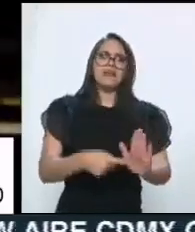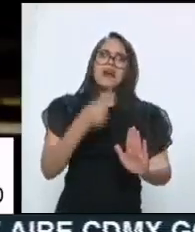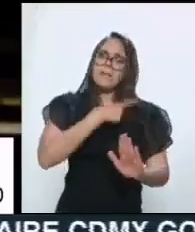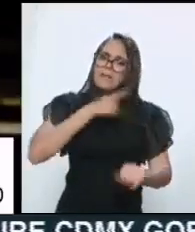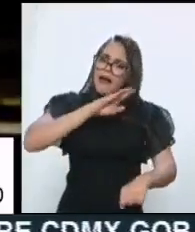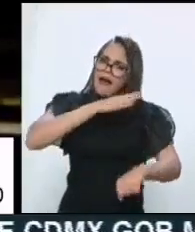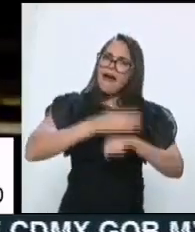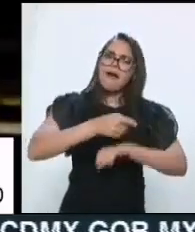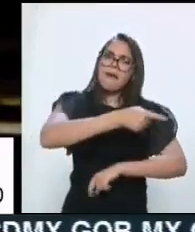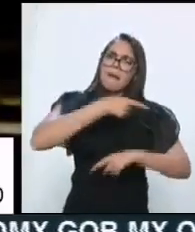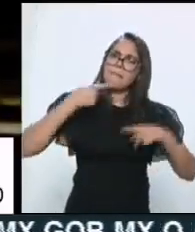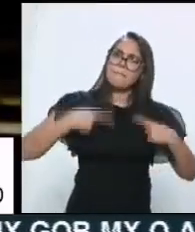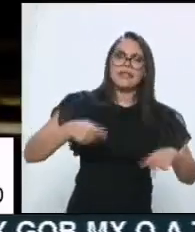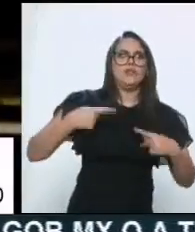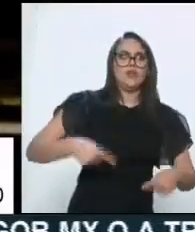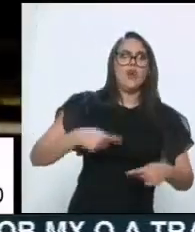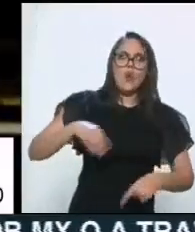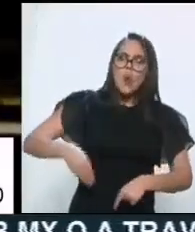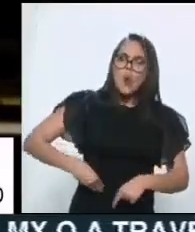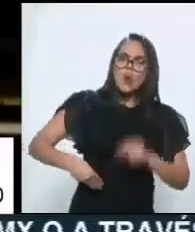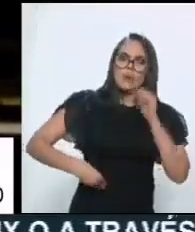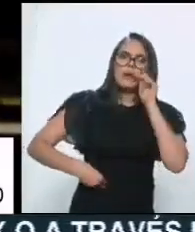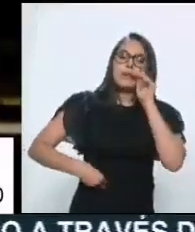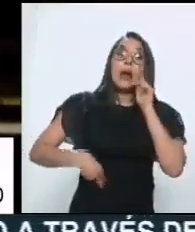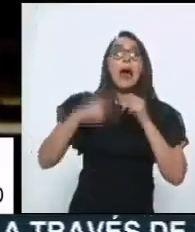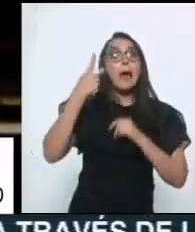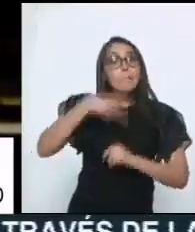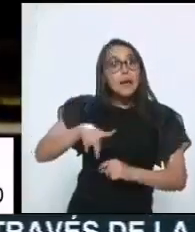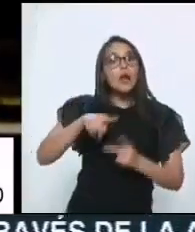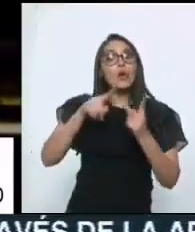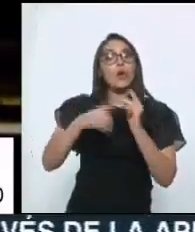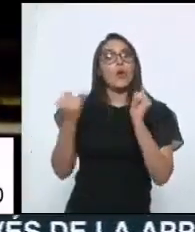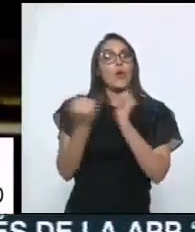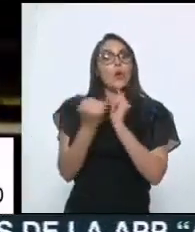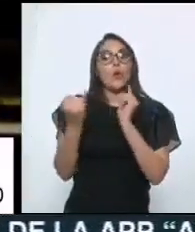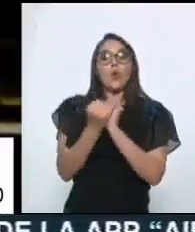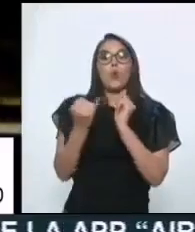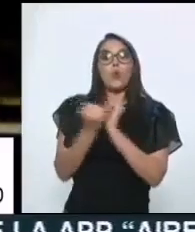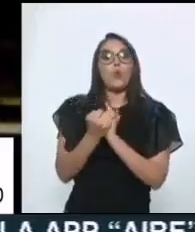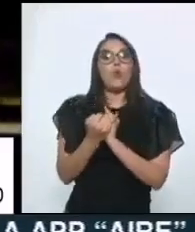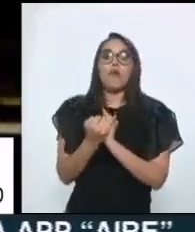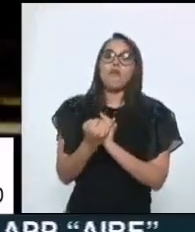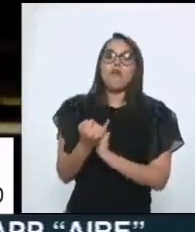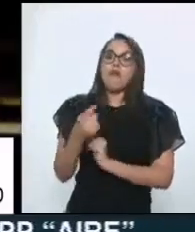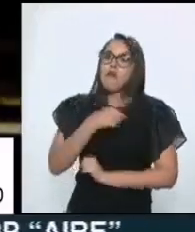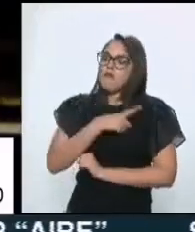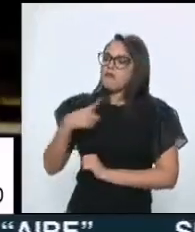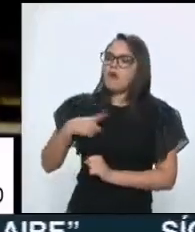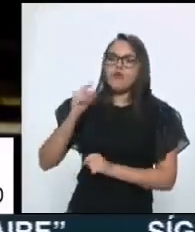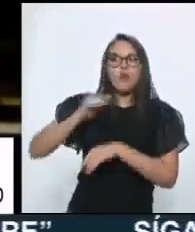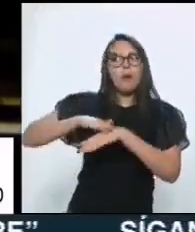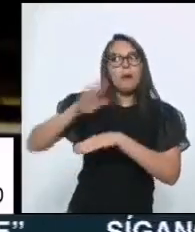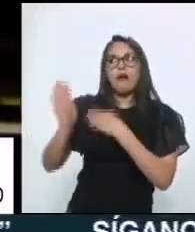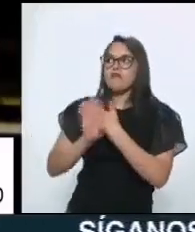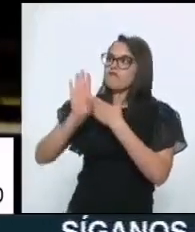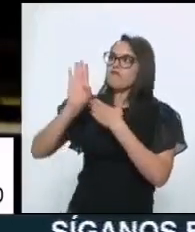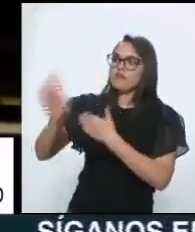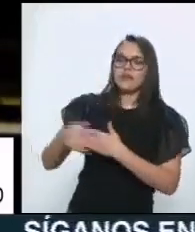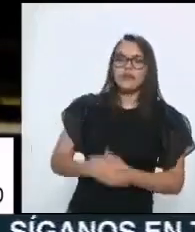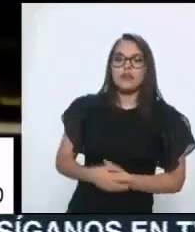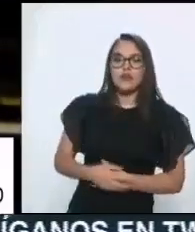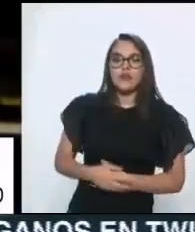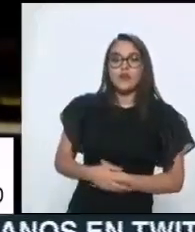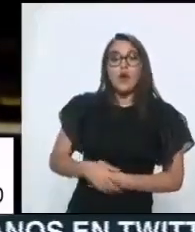pero también convencidos de la importancia de combatir el tráfico de armas. Antes de entrar a esa parte y contestando muy concretamente a tu pregunta, en el escrito